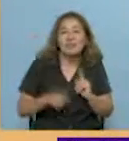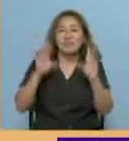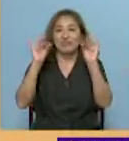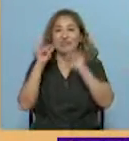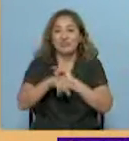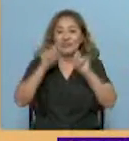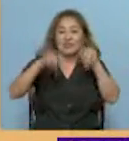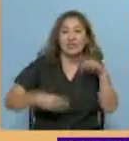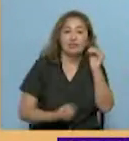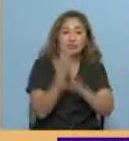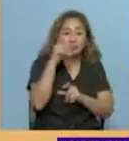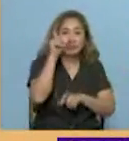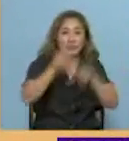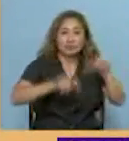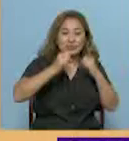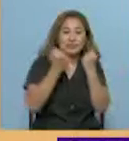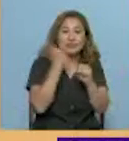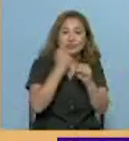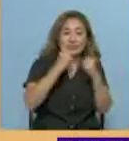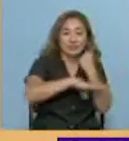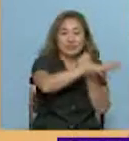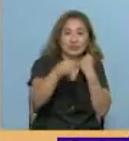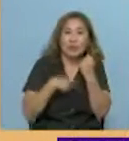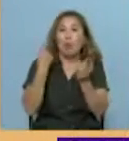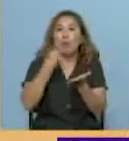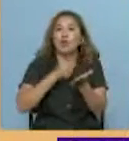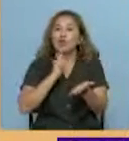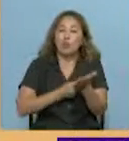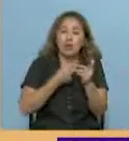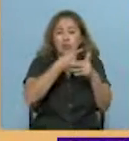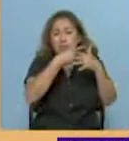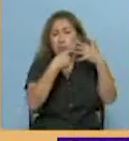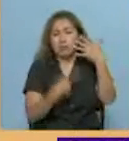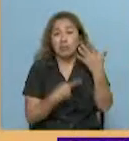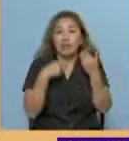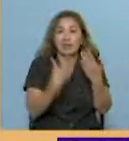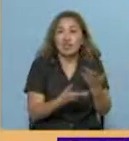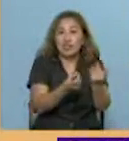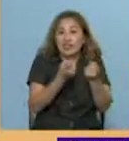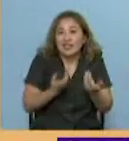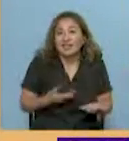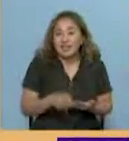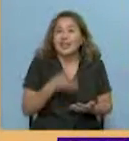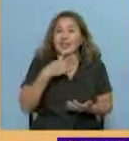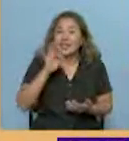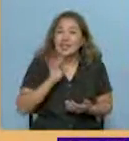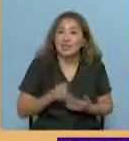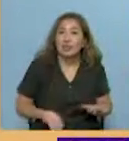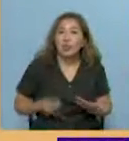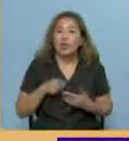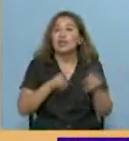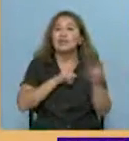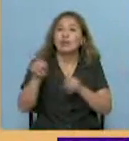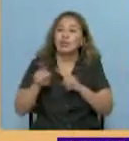que está teniendo el productor de la cuestión económica la cuestión ingreso todo lo que ha tenido que invertir entonces que entendemos que esto debe ser